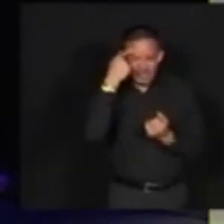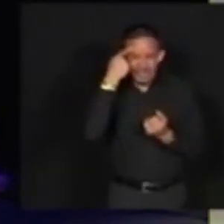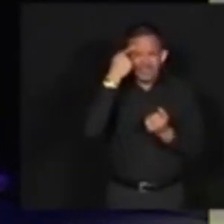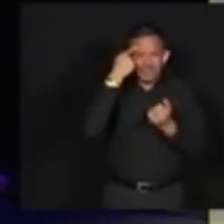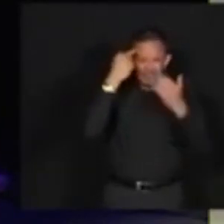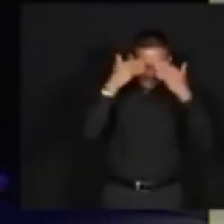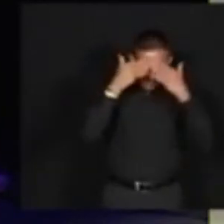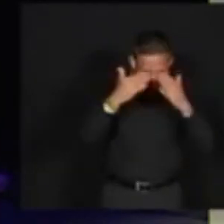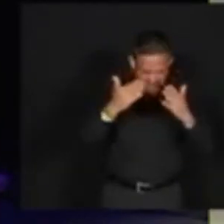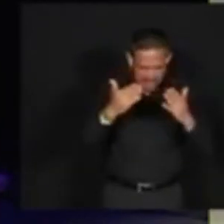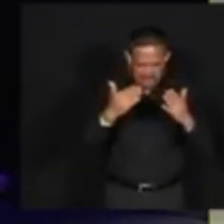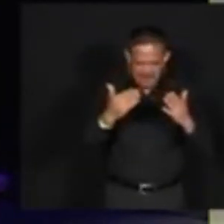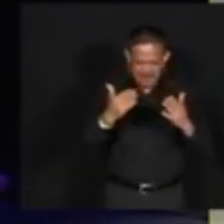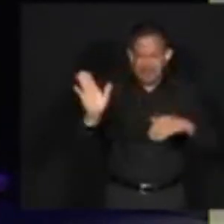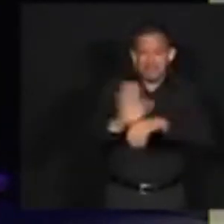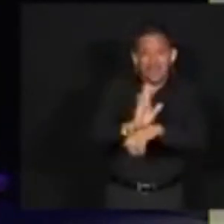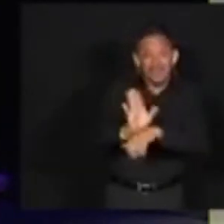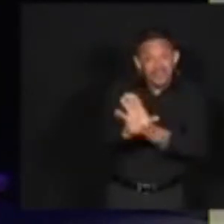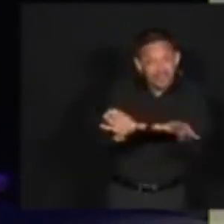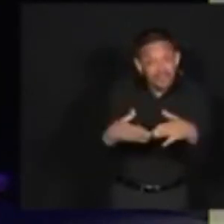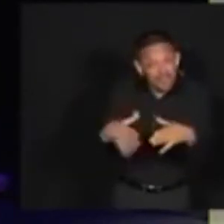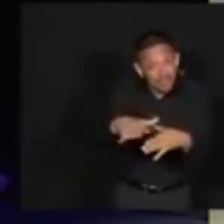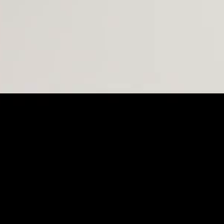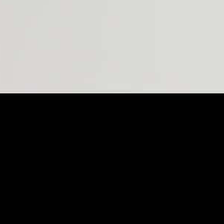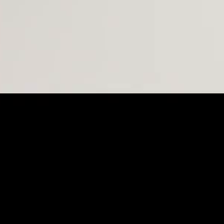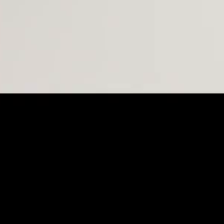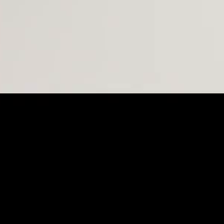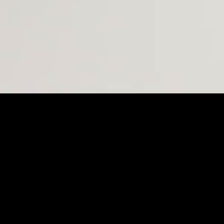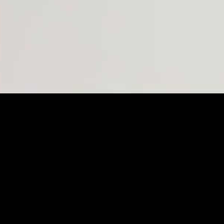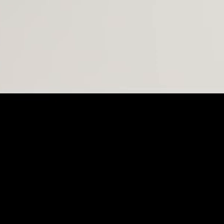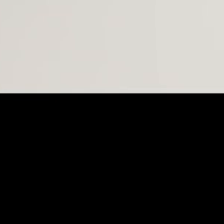produzca cambios en beneficio de esas comunidades.